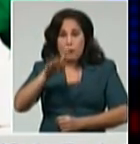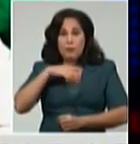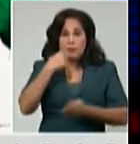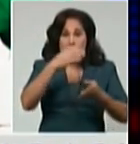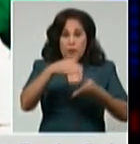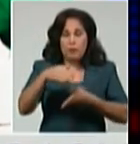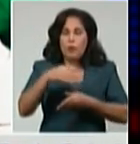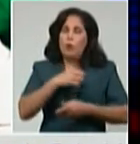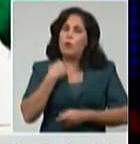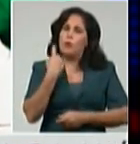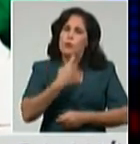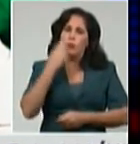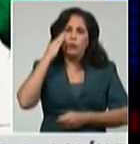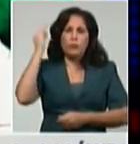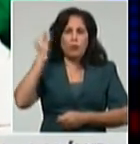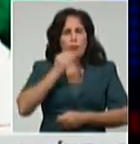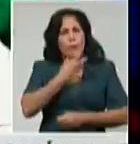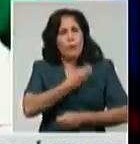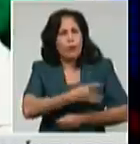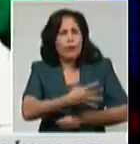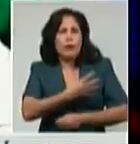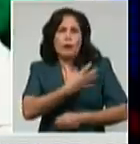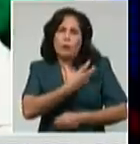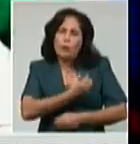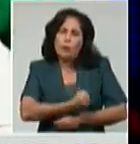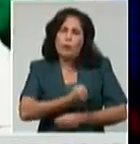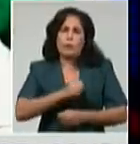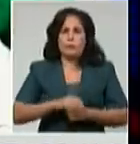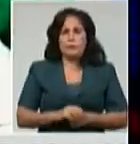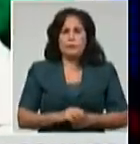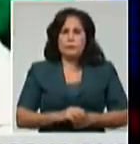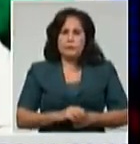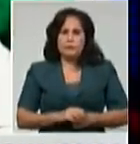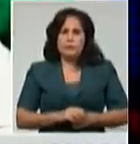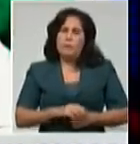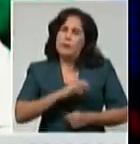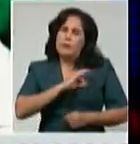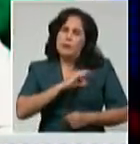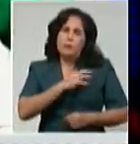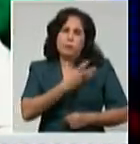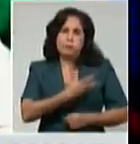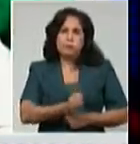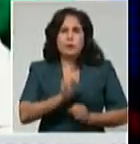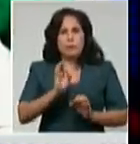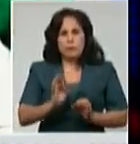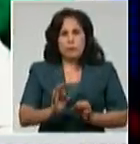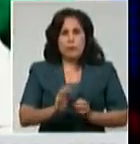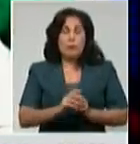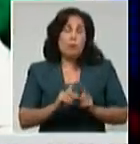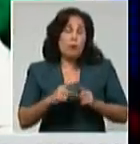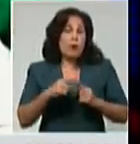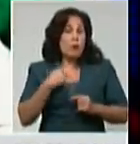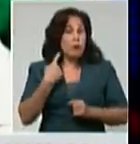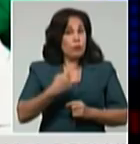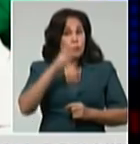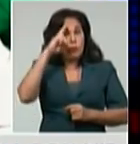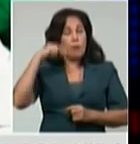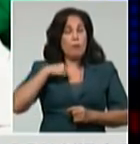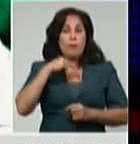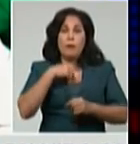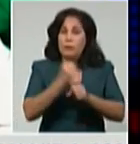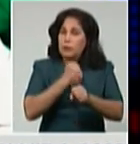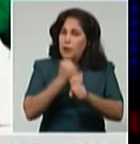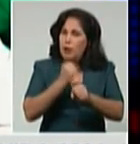la conocían y tenían amistad con ella. Realmente sentimos mucho, porque se trabaja para que esto no